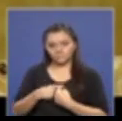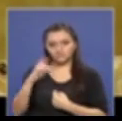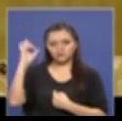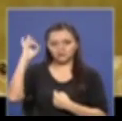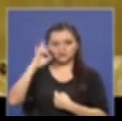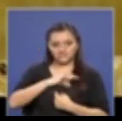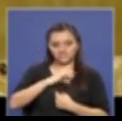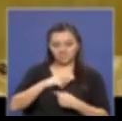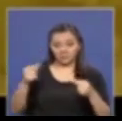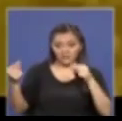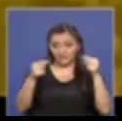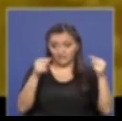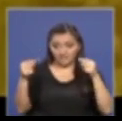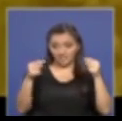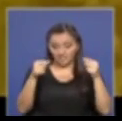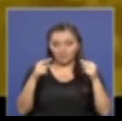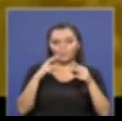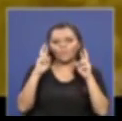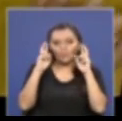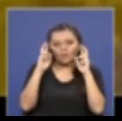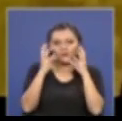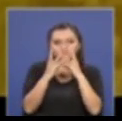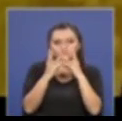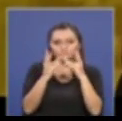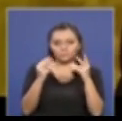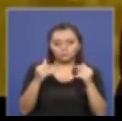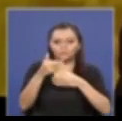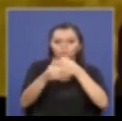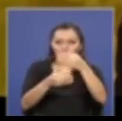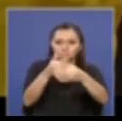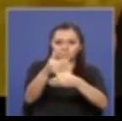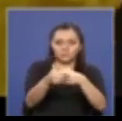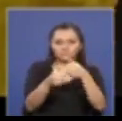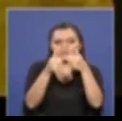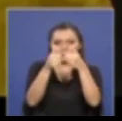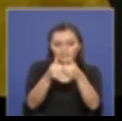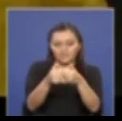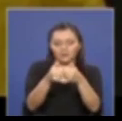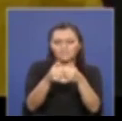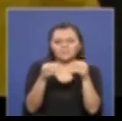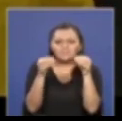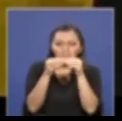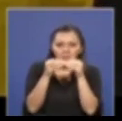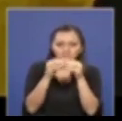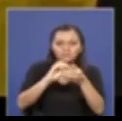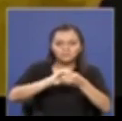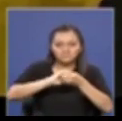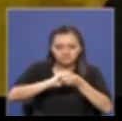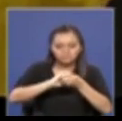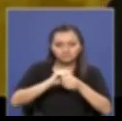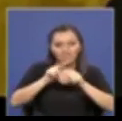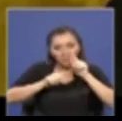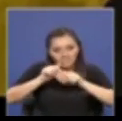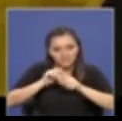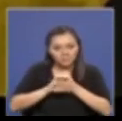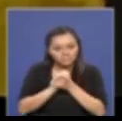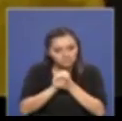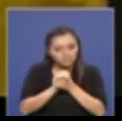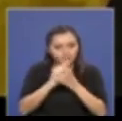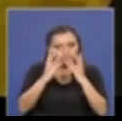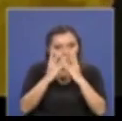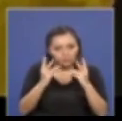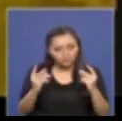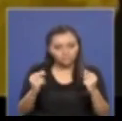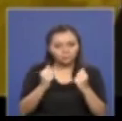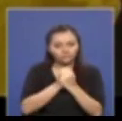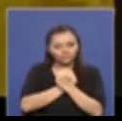deseos de que esa controversia se procese en la forma más amigable posible, en la forma